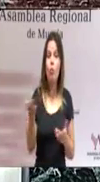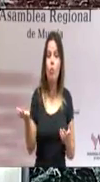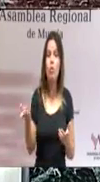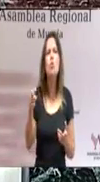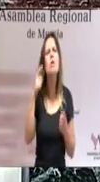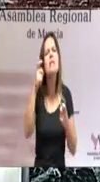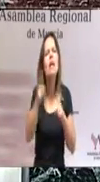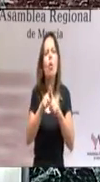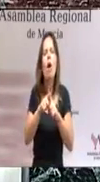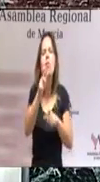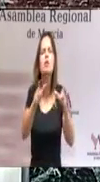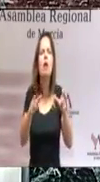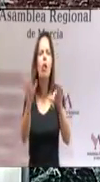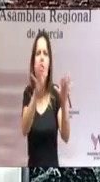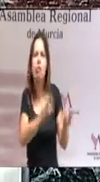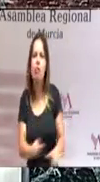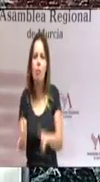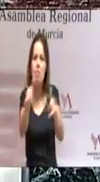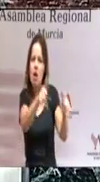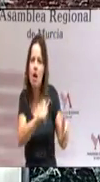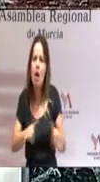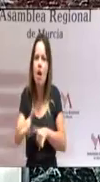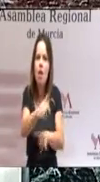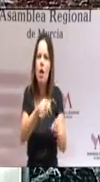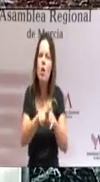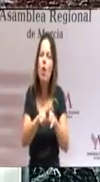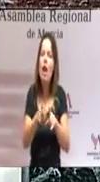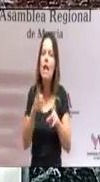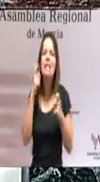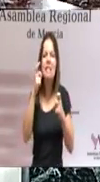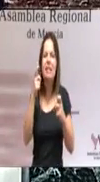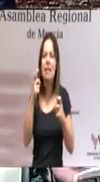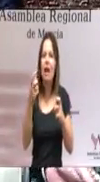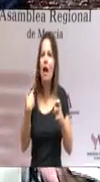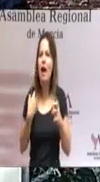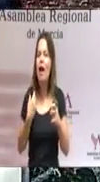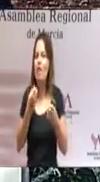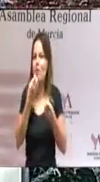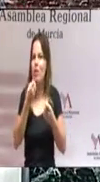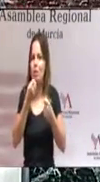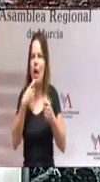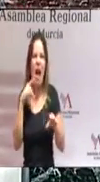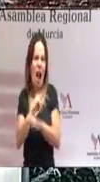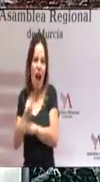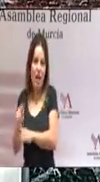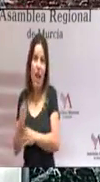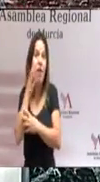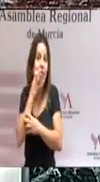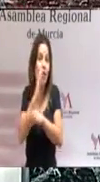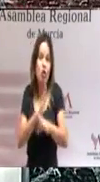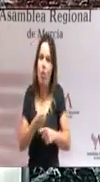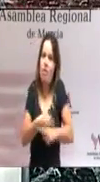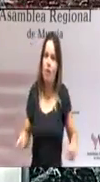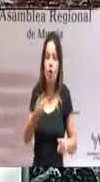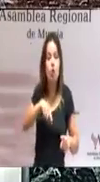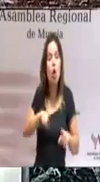intenta confundir, intenta manipular, intenta distorsionar, y efectivamente somos diferentes. Nosotros somos ese partido